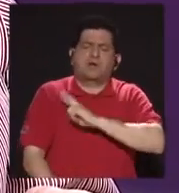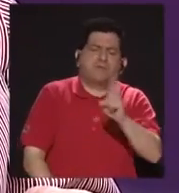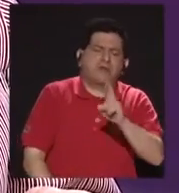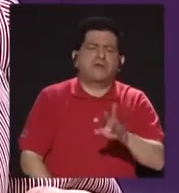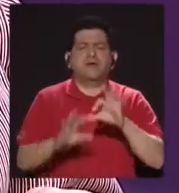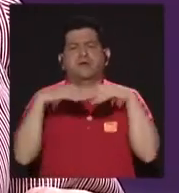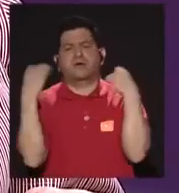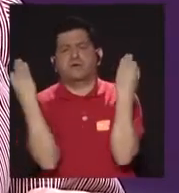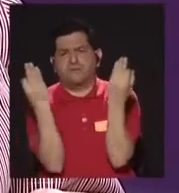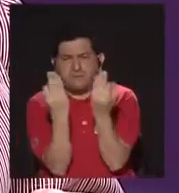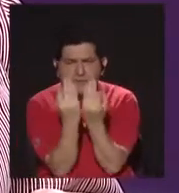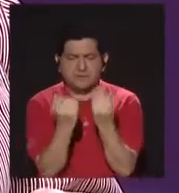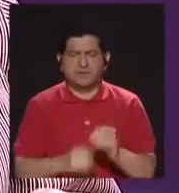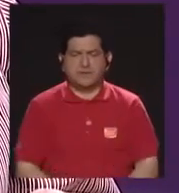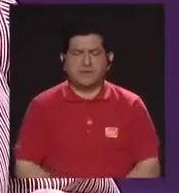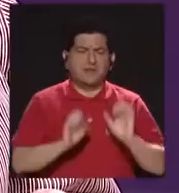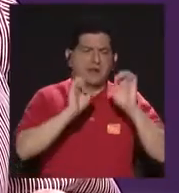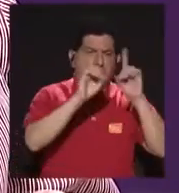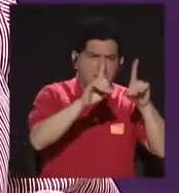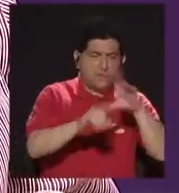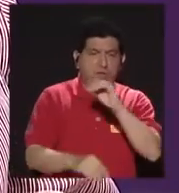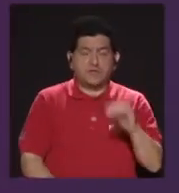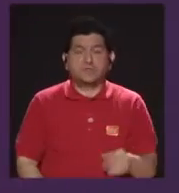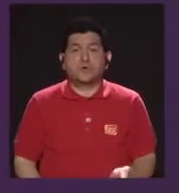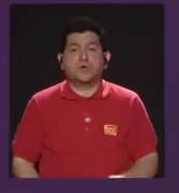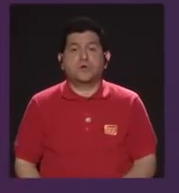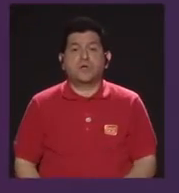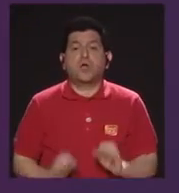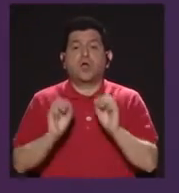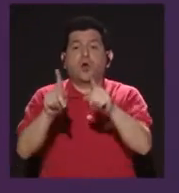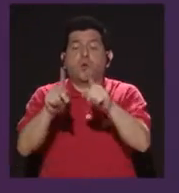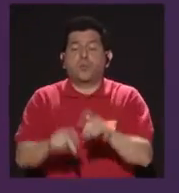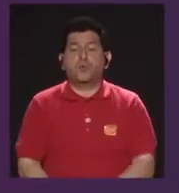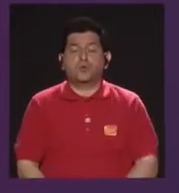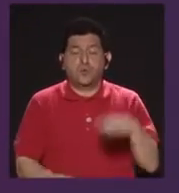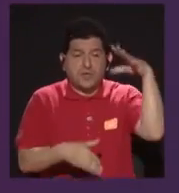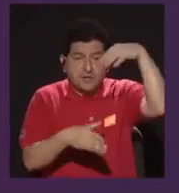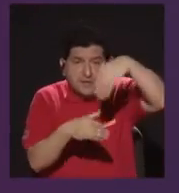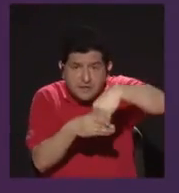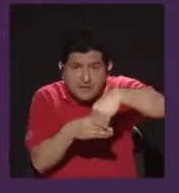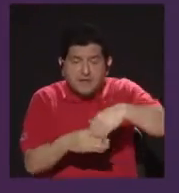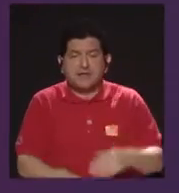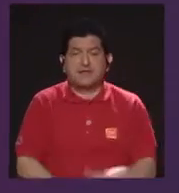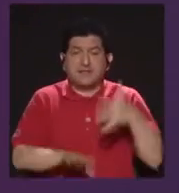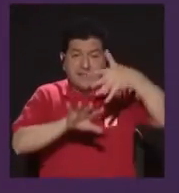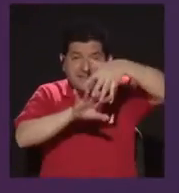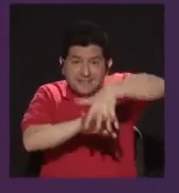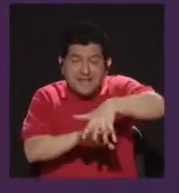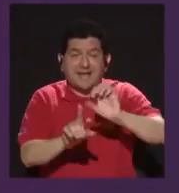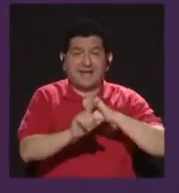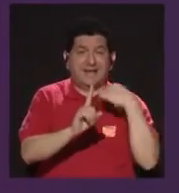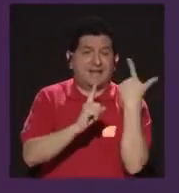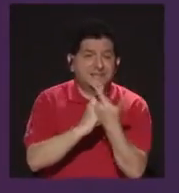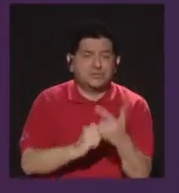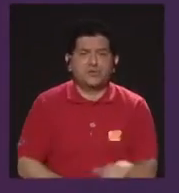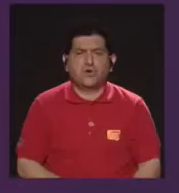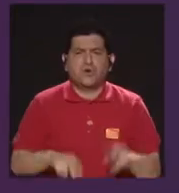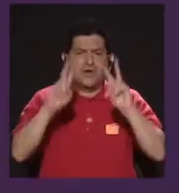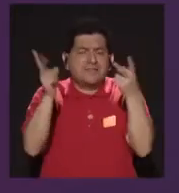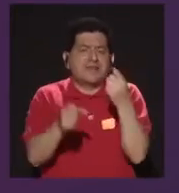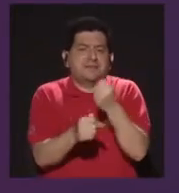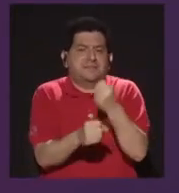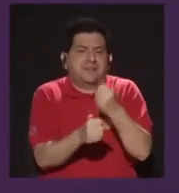familiar de educación y sobre todo la oportunidad de integración social en que en el tema de